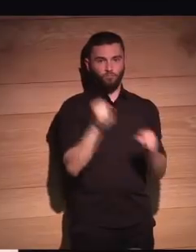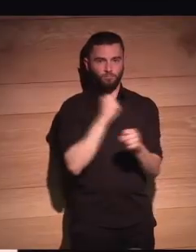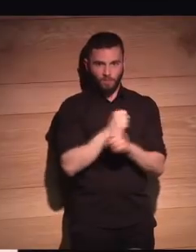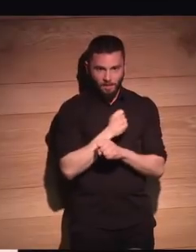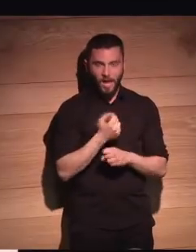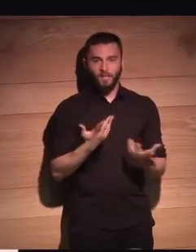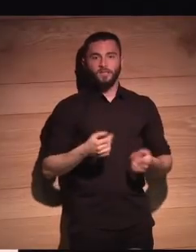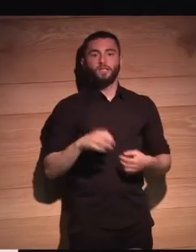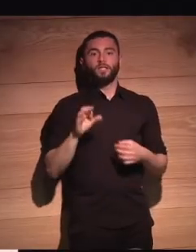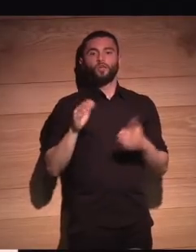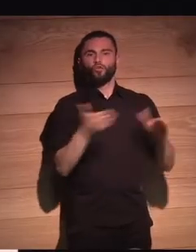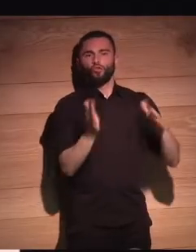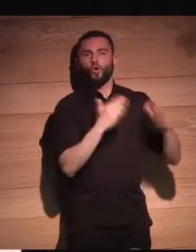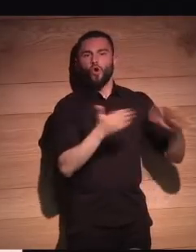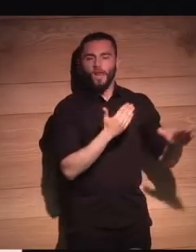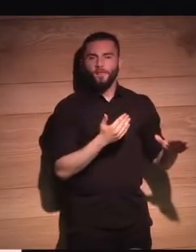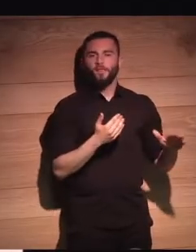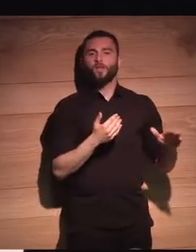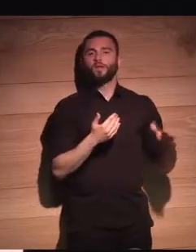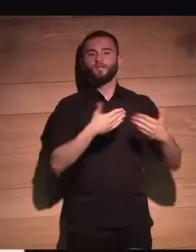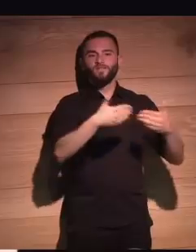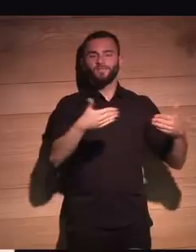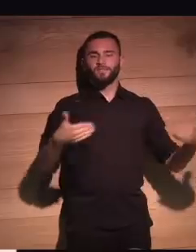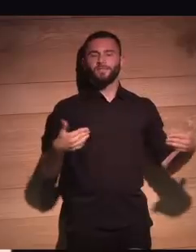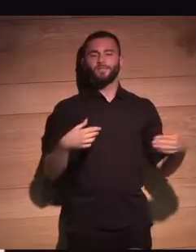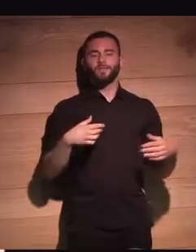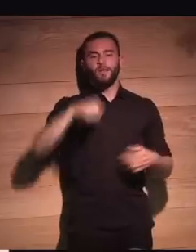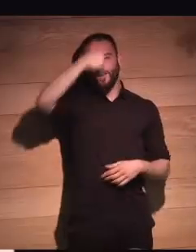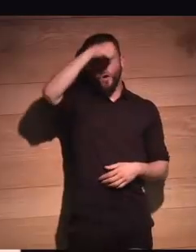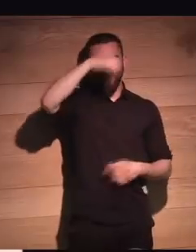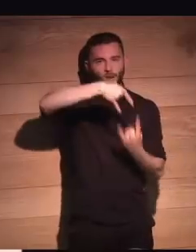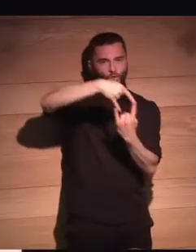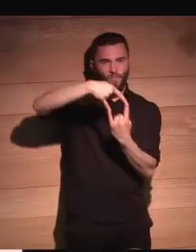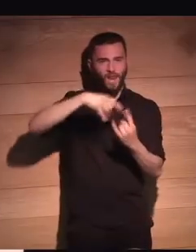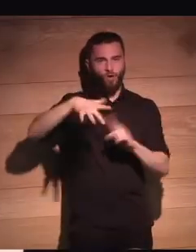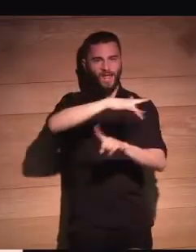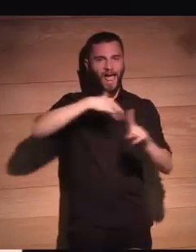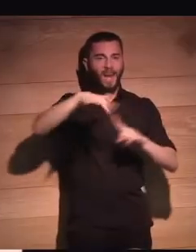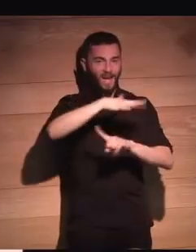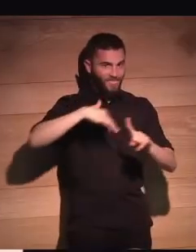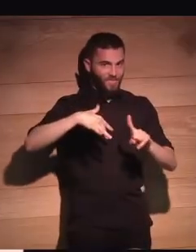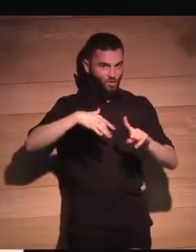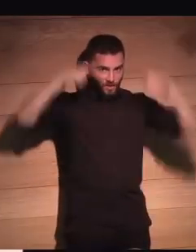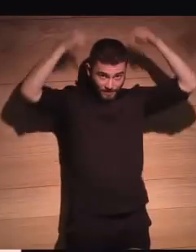diversas colecciones del Hombre Murciélago y sus alrededores.